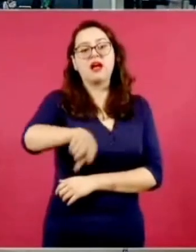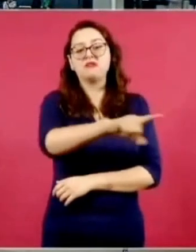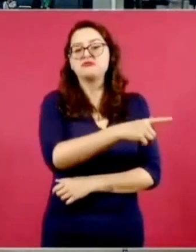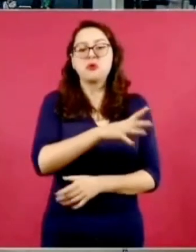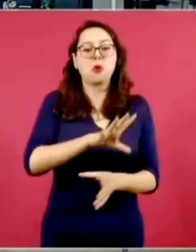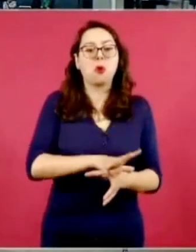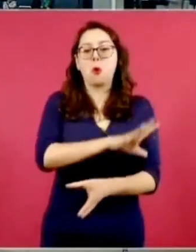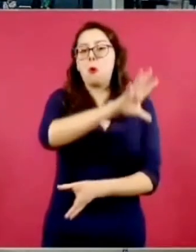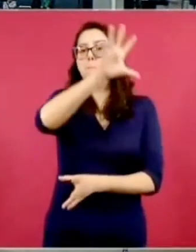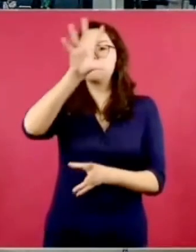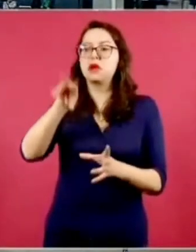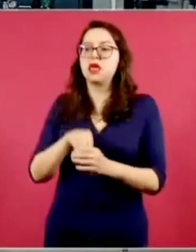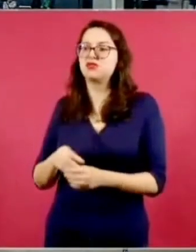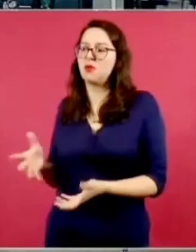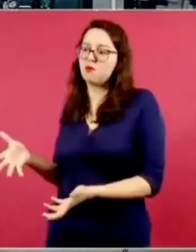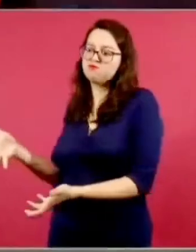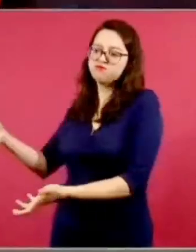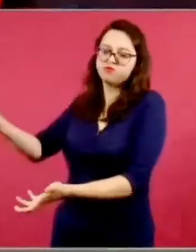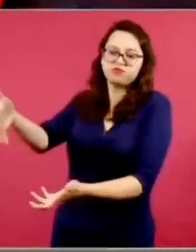los que se dedicaban